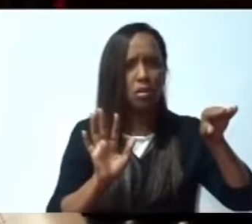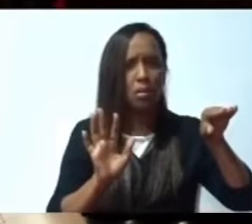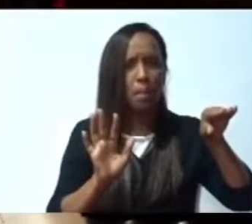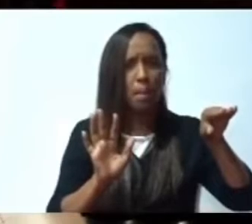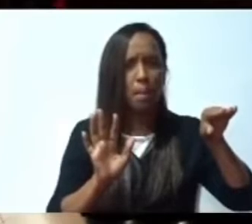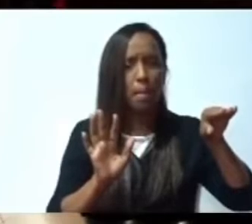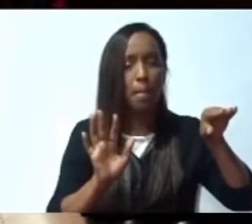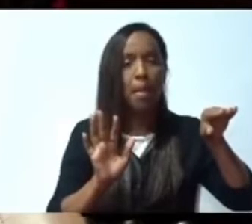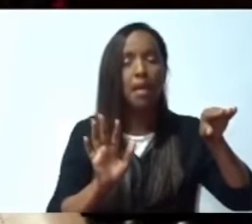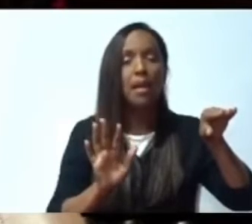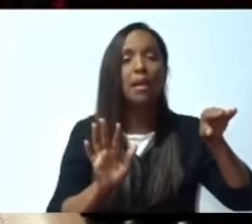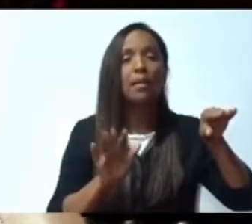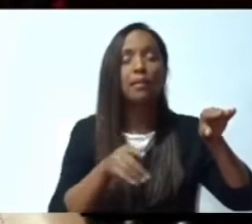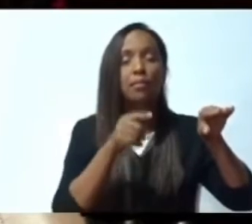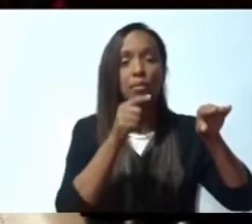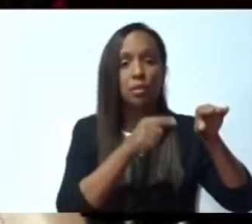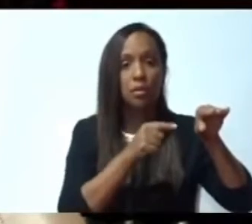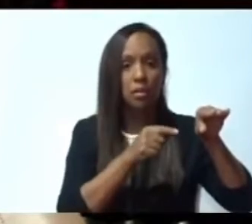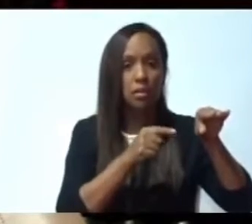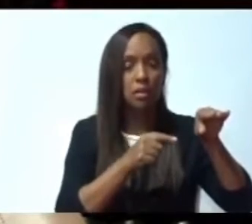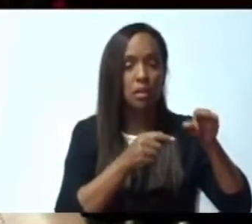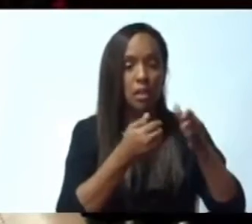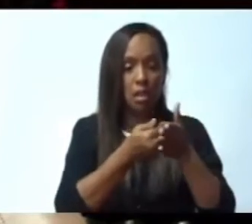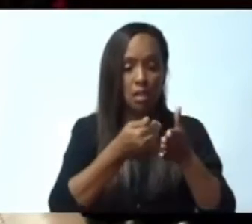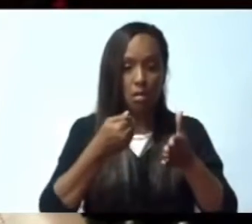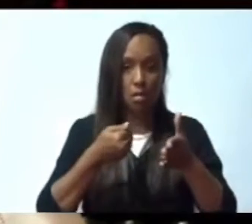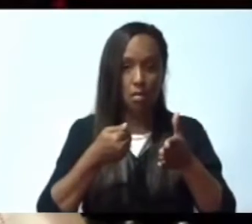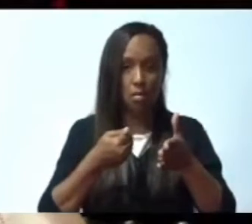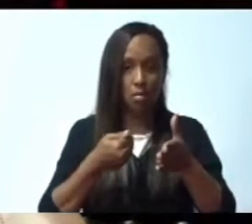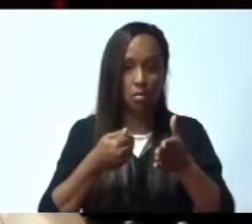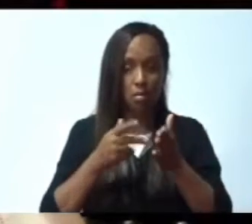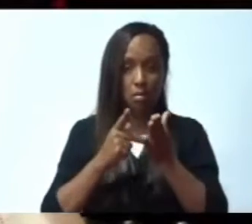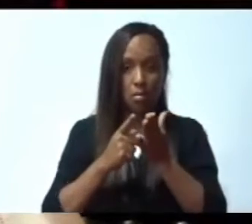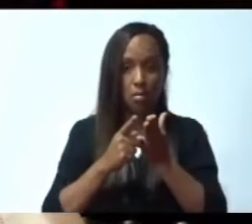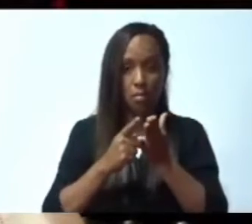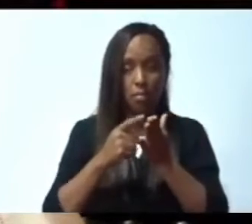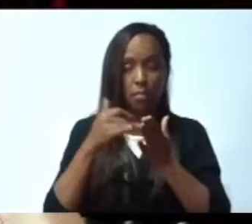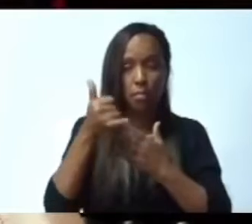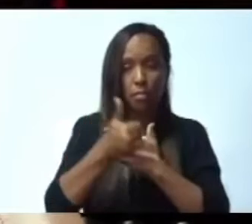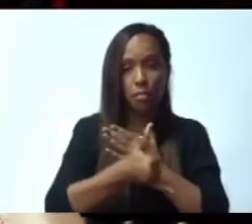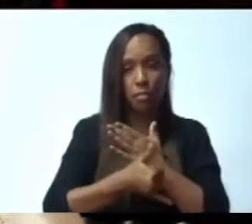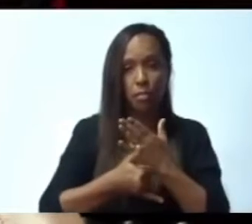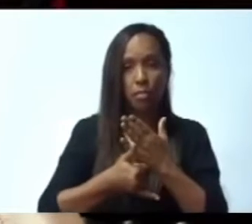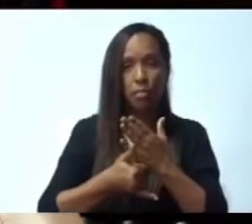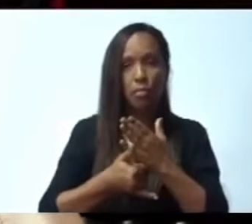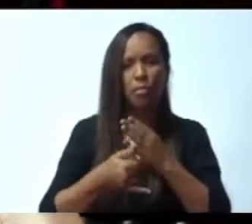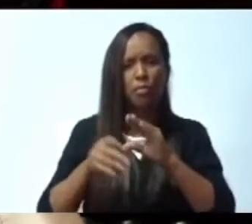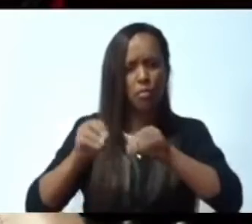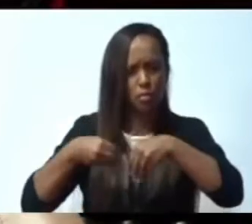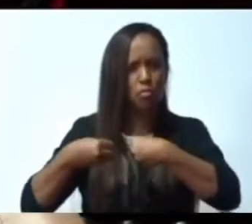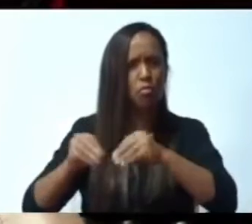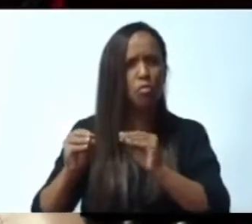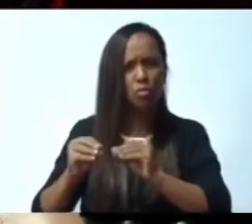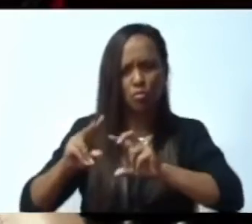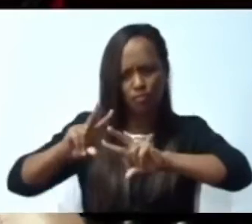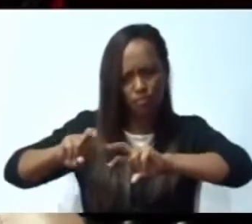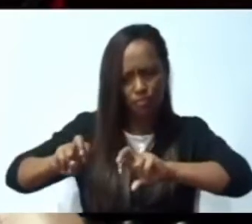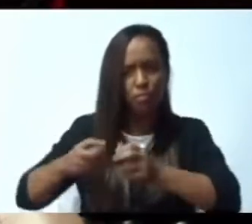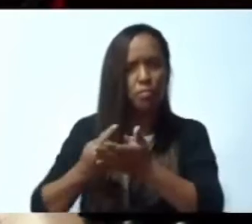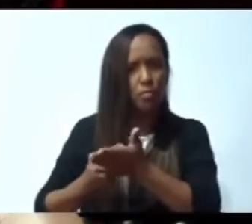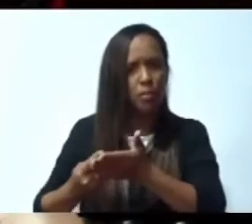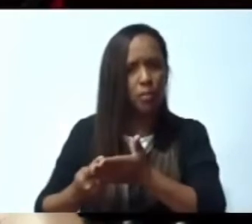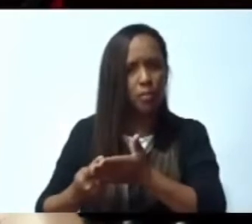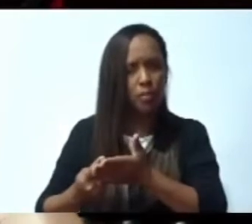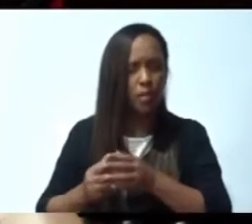más ambiguo. El proyecto fue estudiado por la Comisión Permanente de Industria y Comercio. Nosotros tenemos la propuesta de que estos aspectos